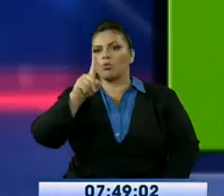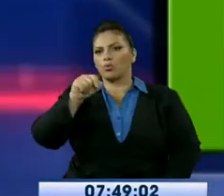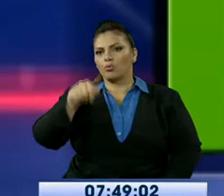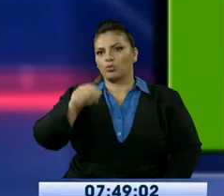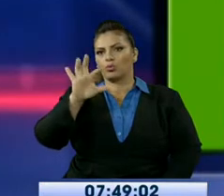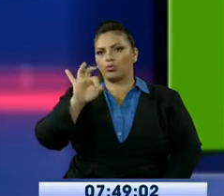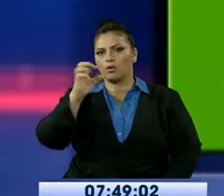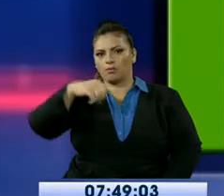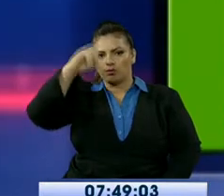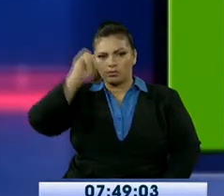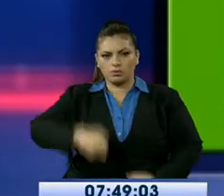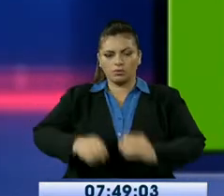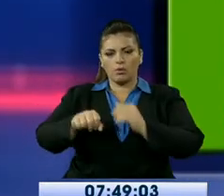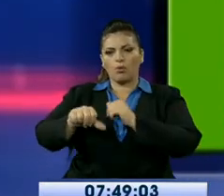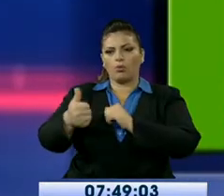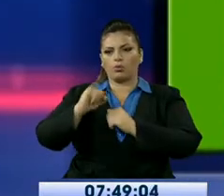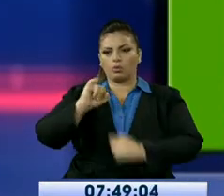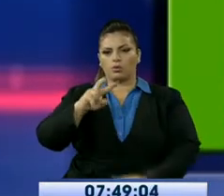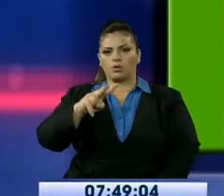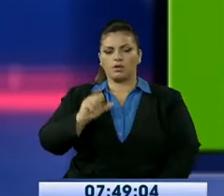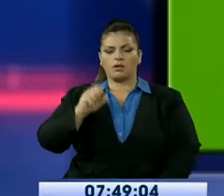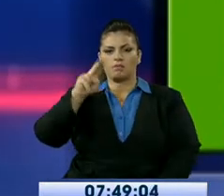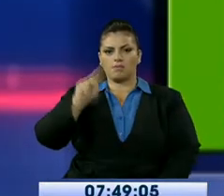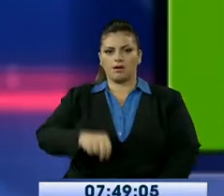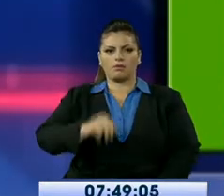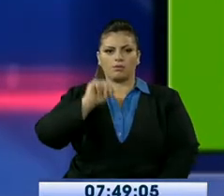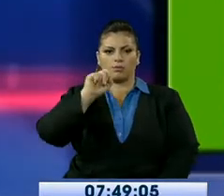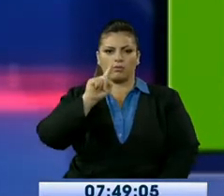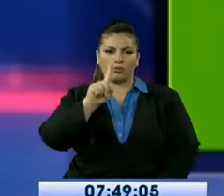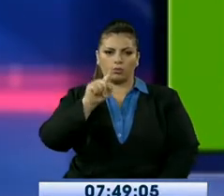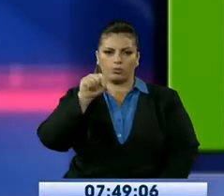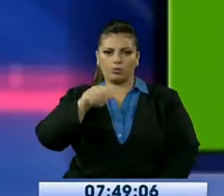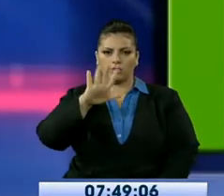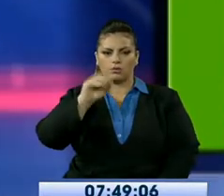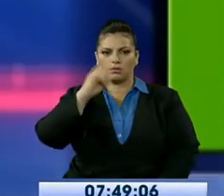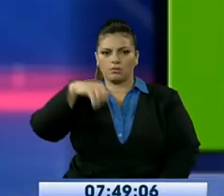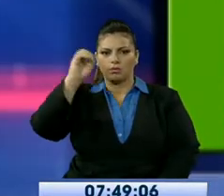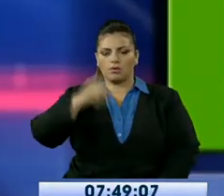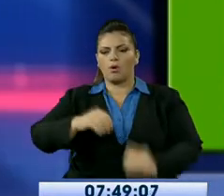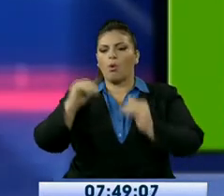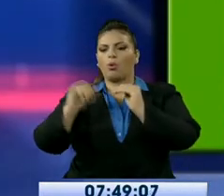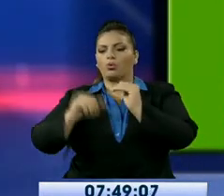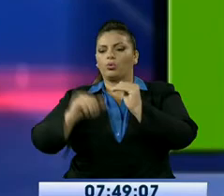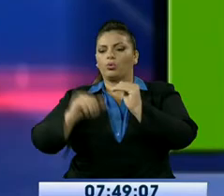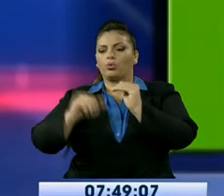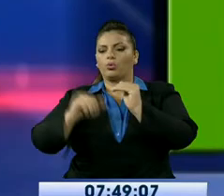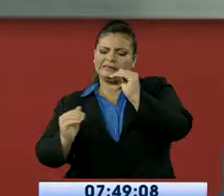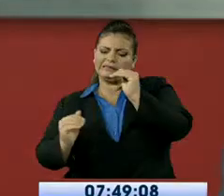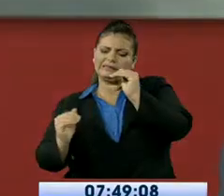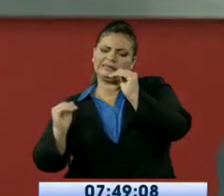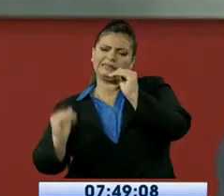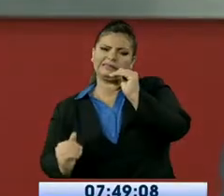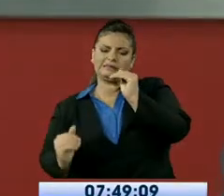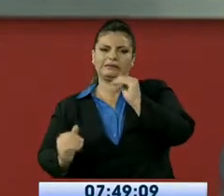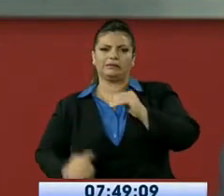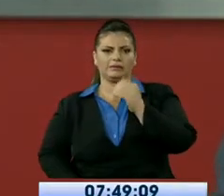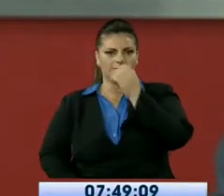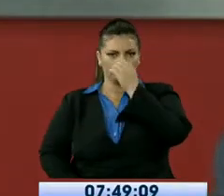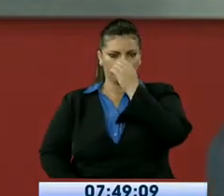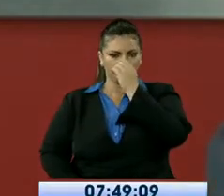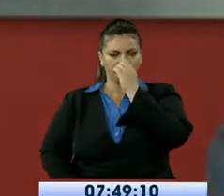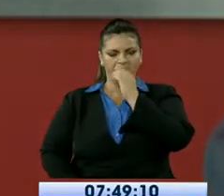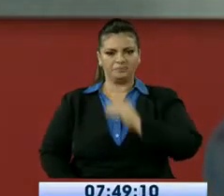1.9%, Iván Espinel con el 1.5%. Los demás candidatos por debajo del 1%. Con estos